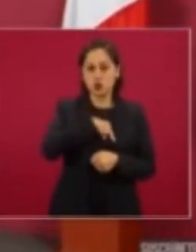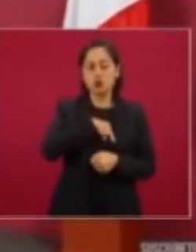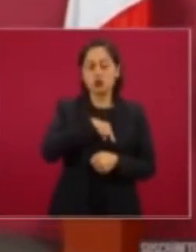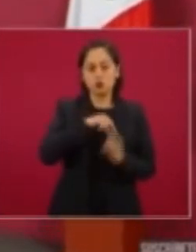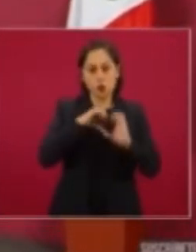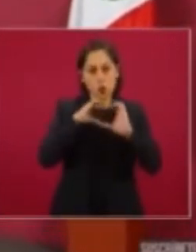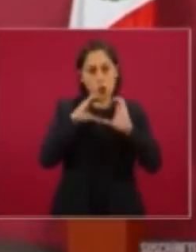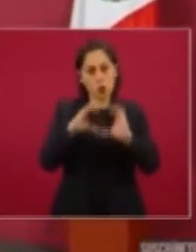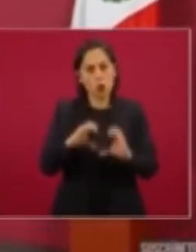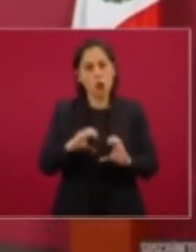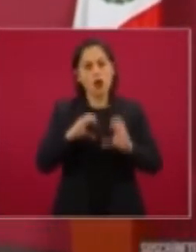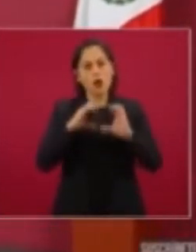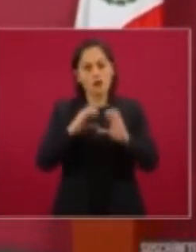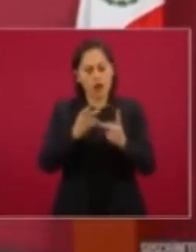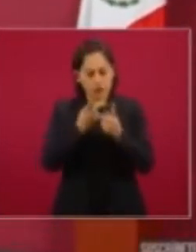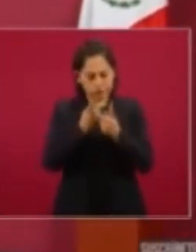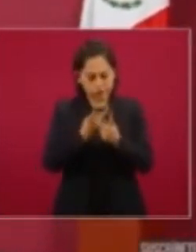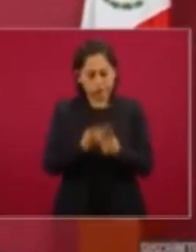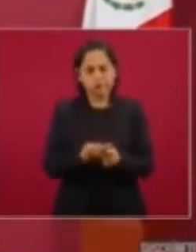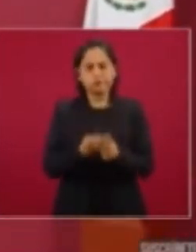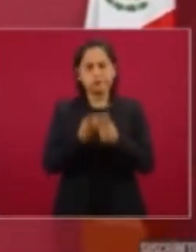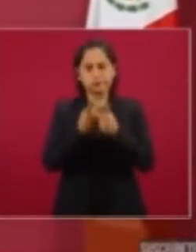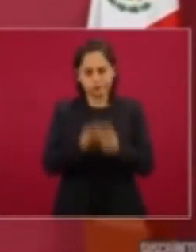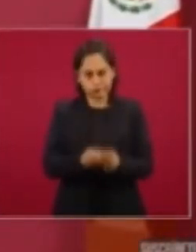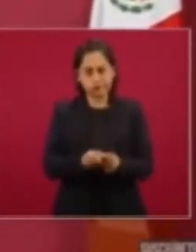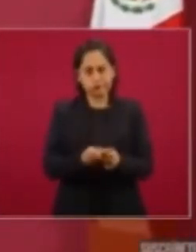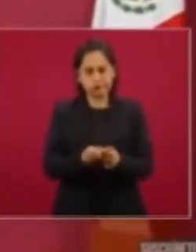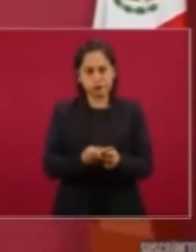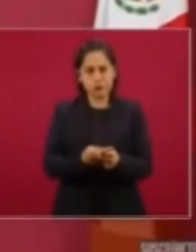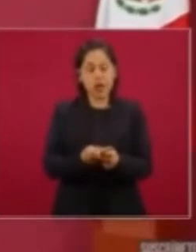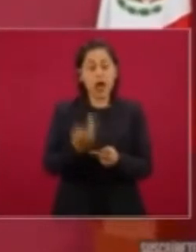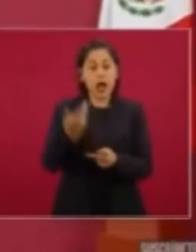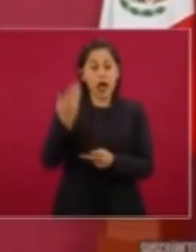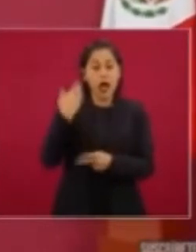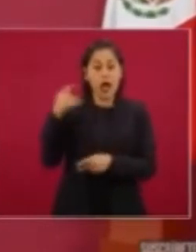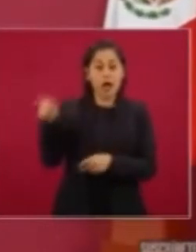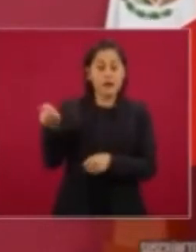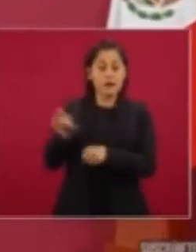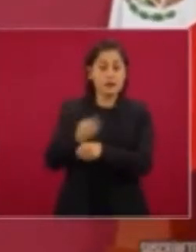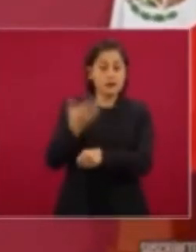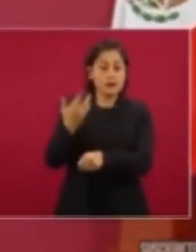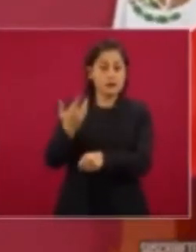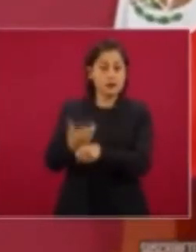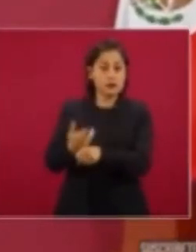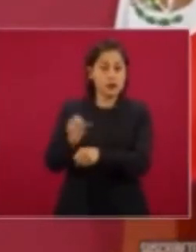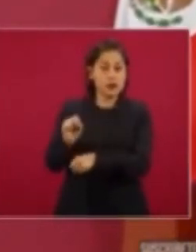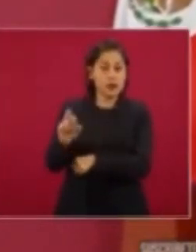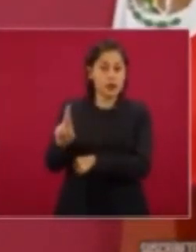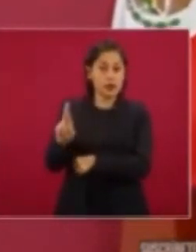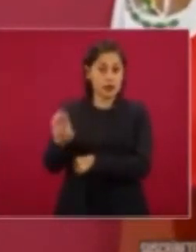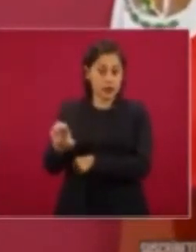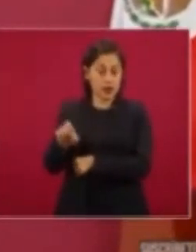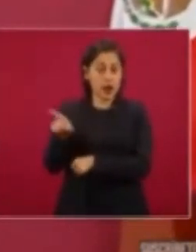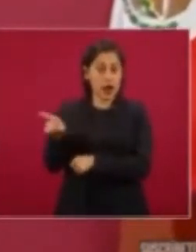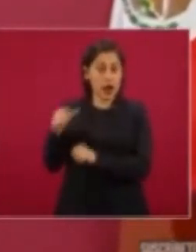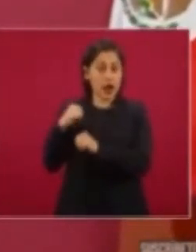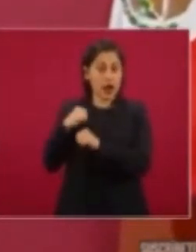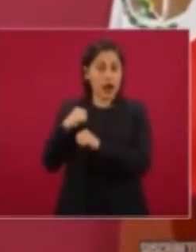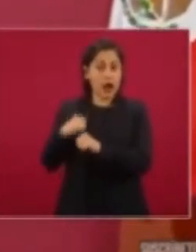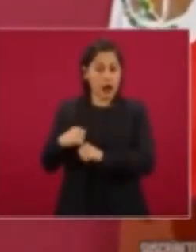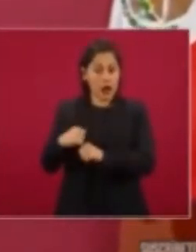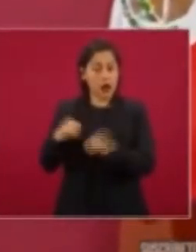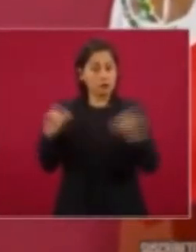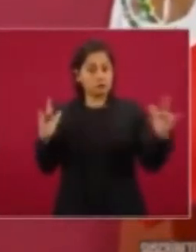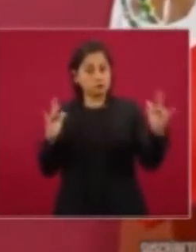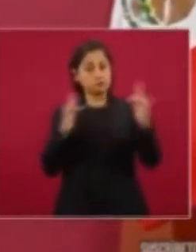con los Estados Unidos sobre el caso del general Salvador Cienfuegos. Lo que se hizo en este caso fue intervenir en materia política, diplomática,